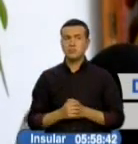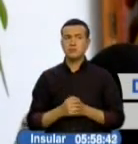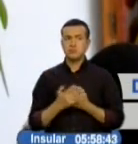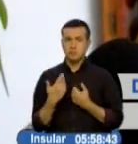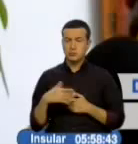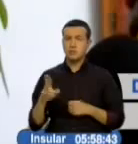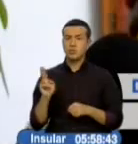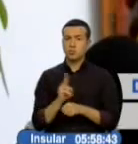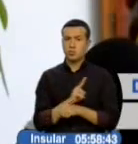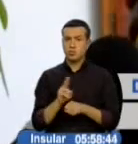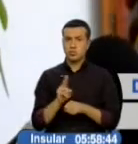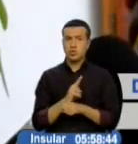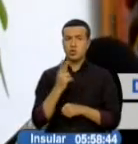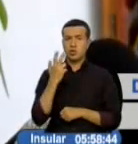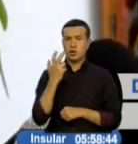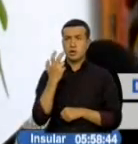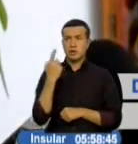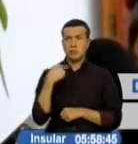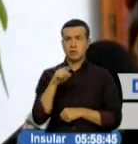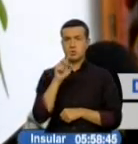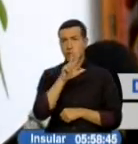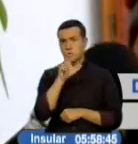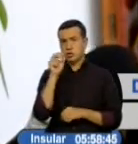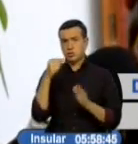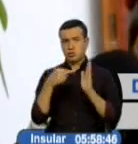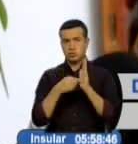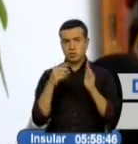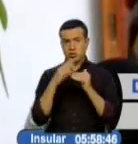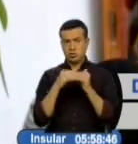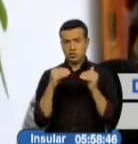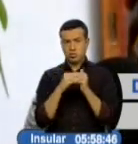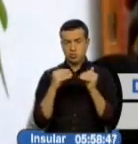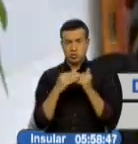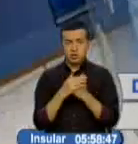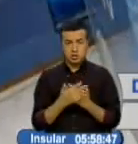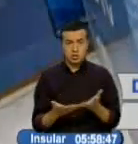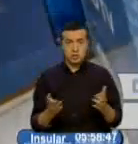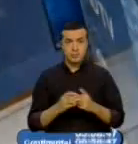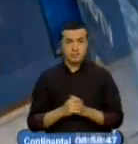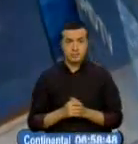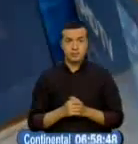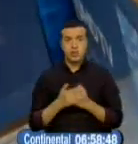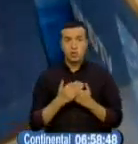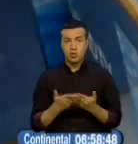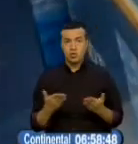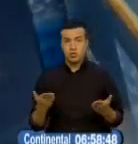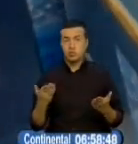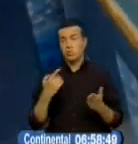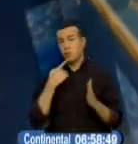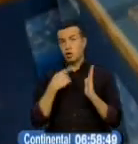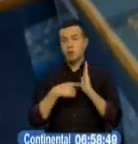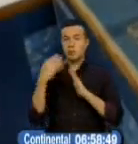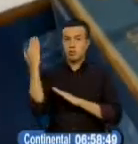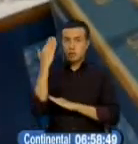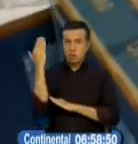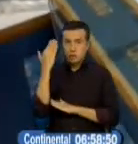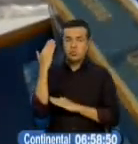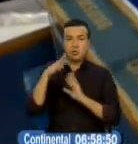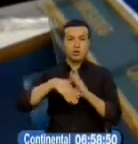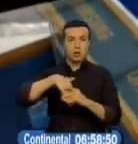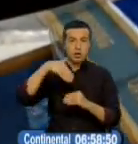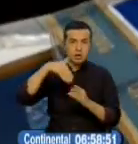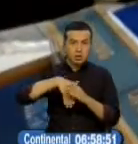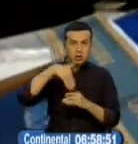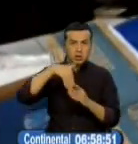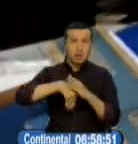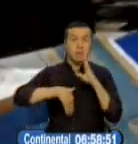utilizado 13.300.000 dólares por este mecanismo. Aparatos electrónicos como televisores e impresoras fueron